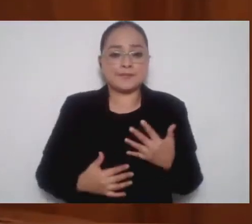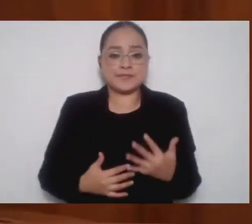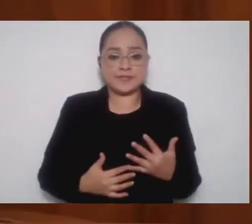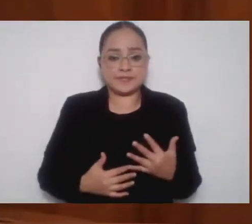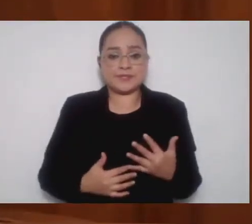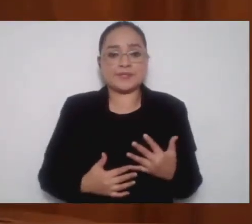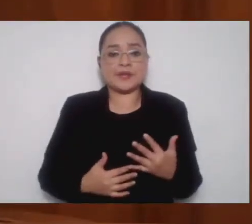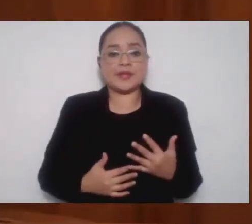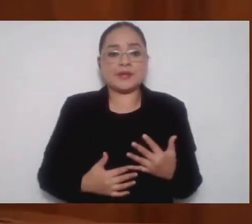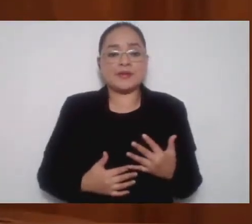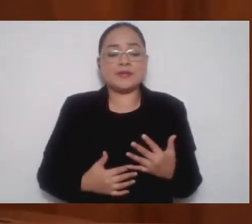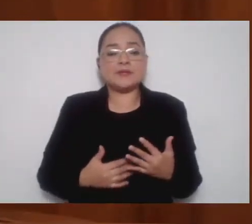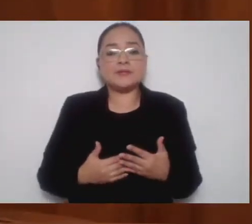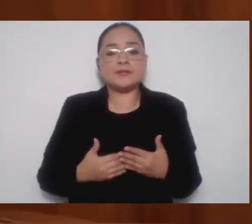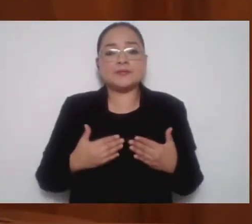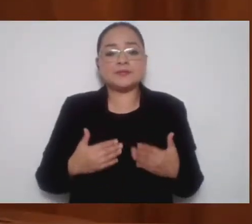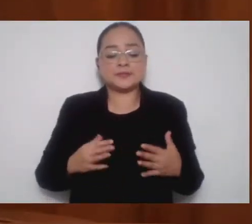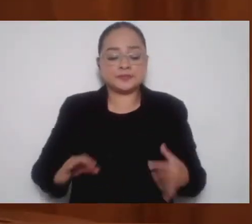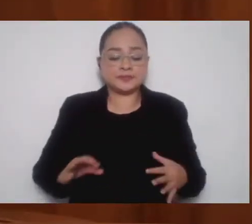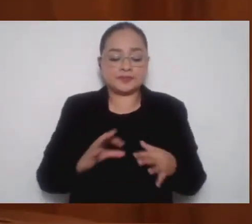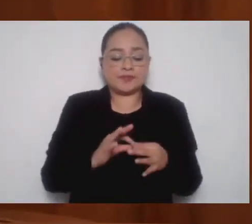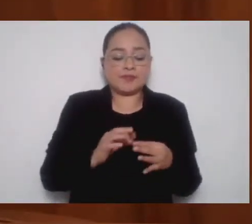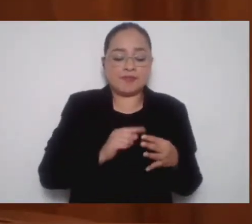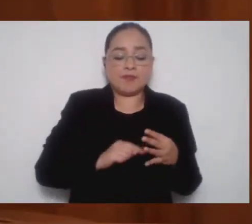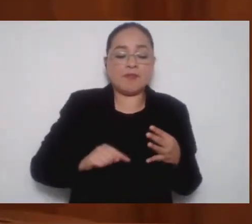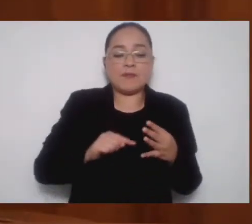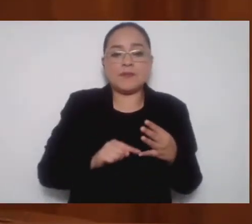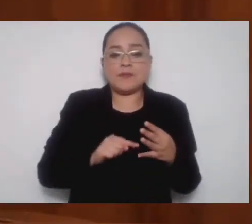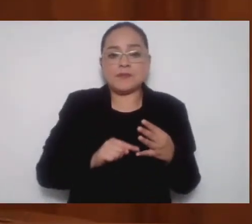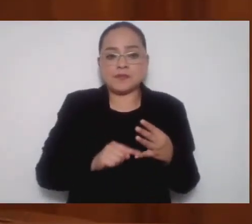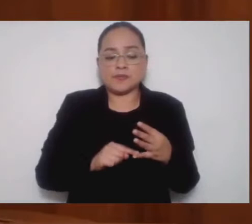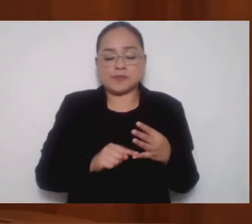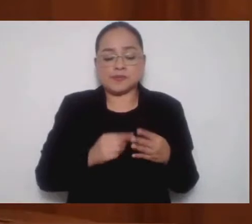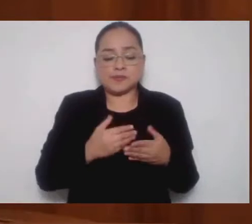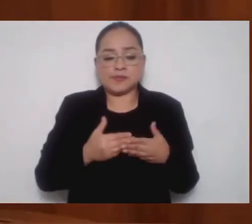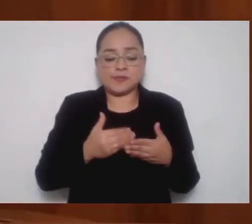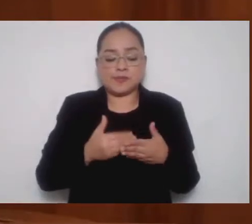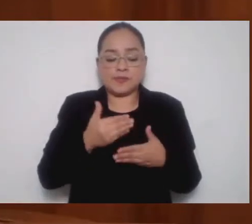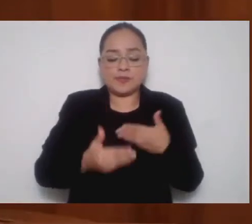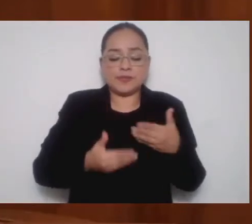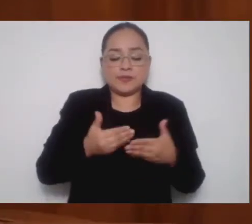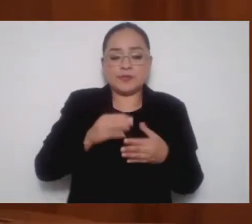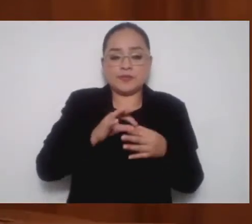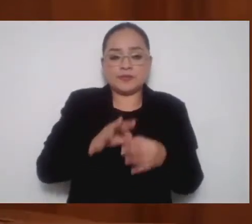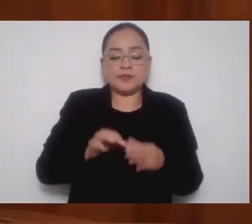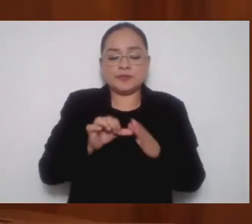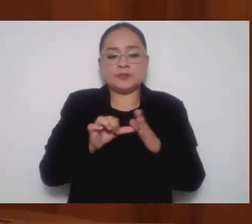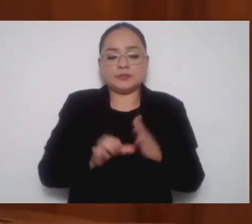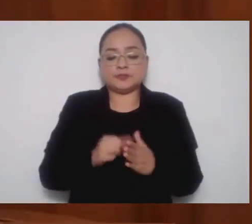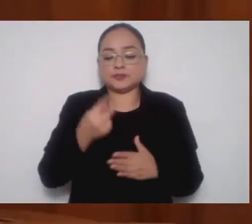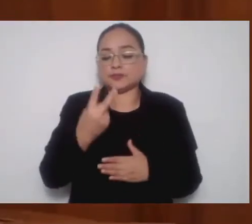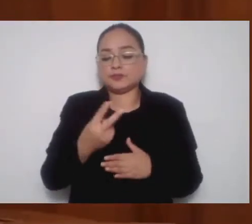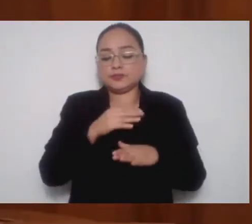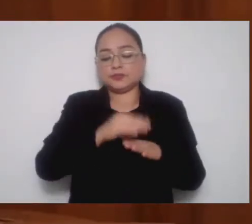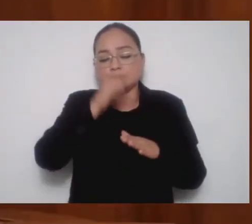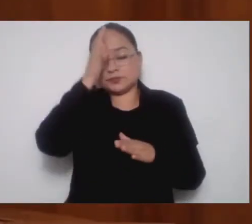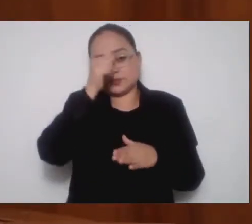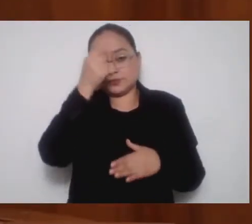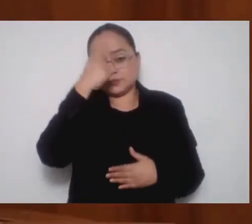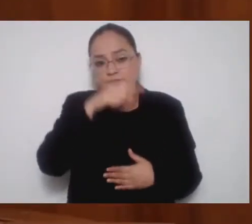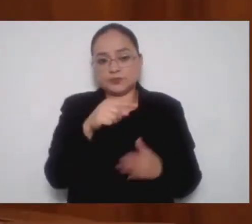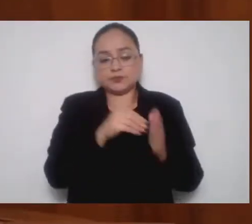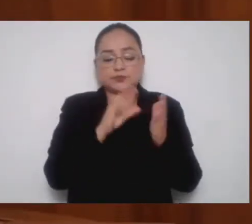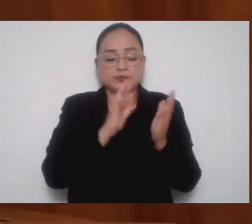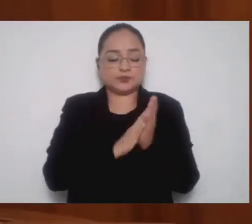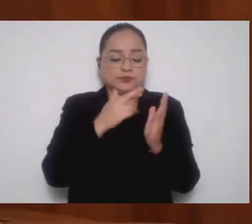5. En términos del numeral 4 del proceso previsto en el artículo 2 del acuerdo por el que